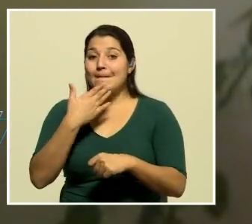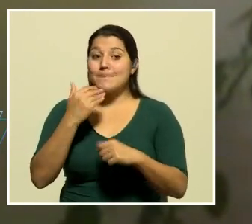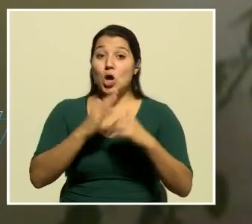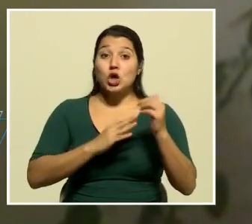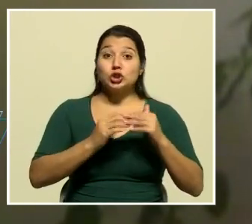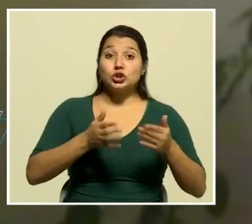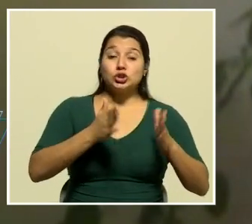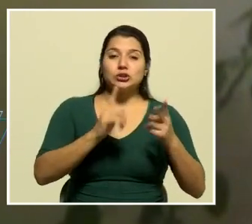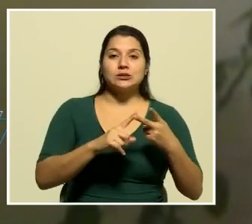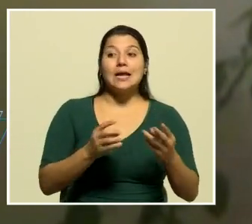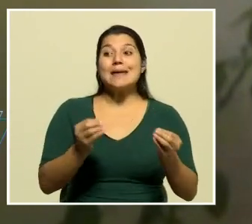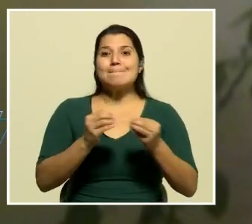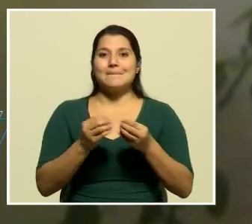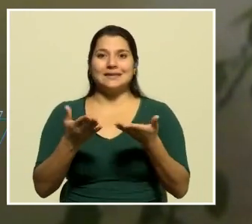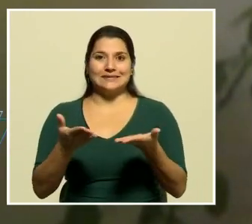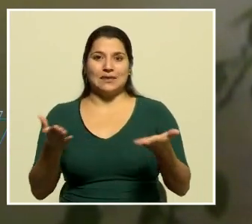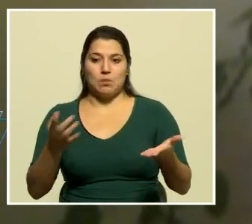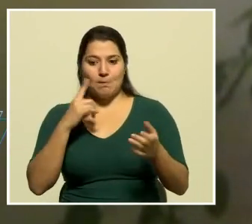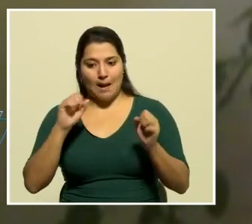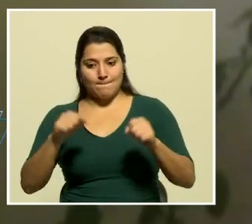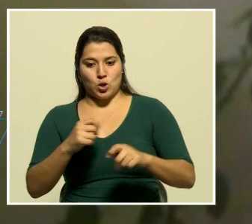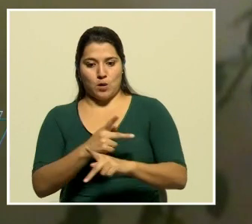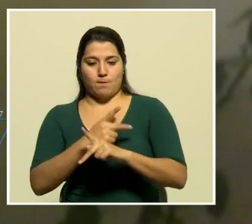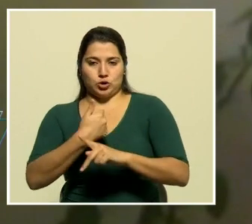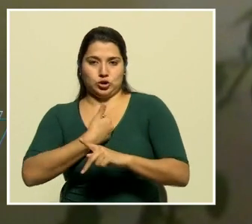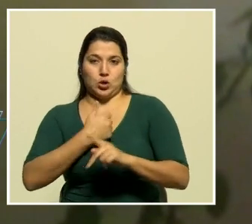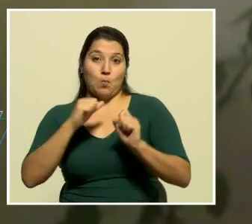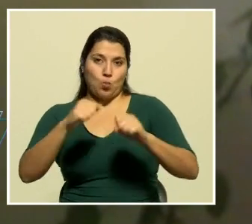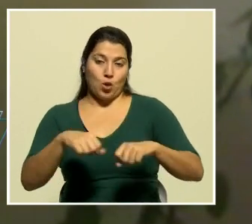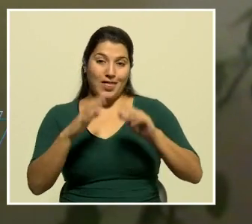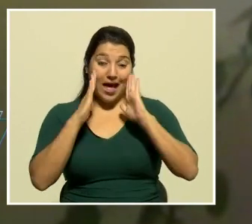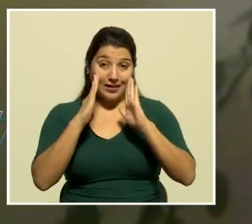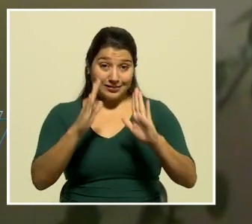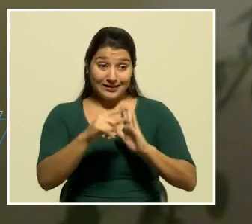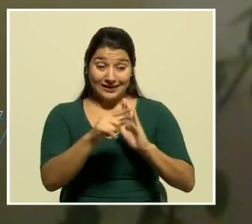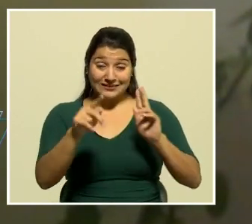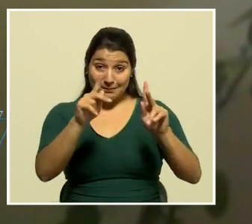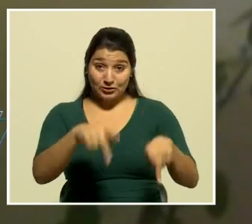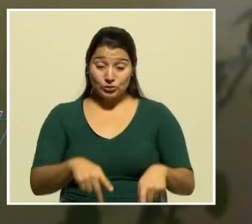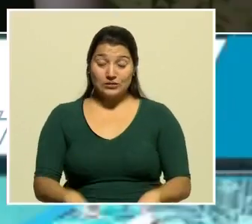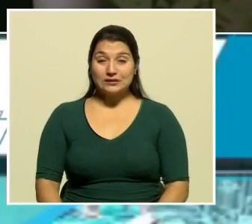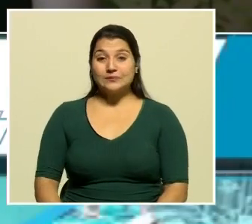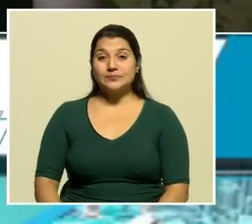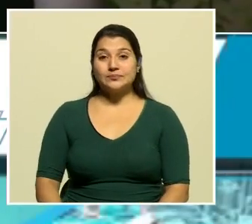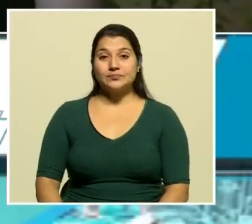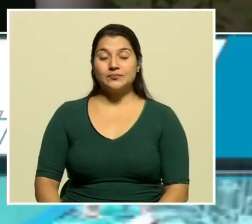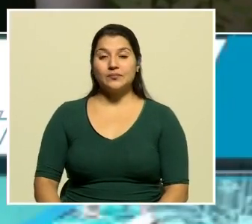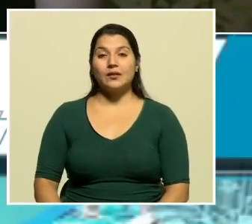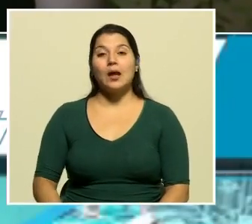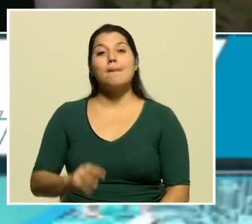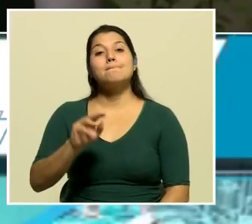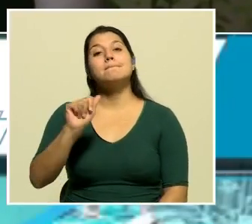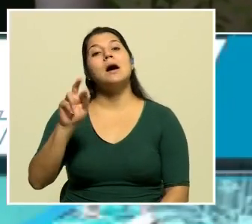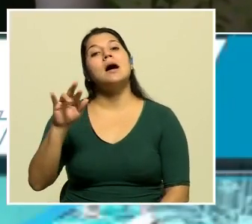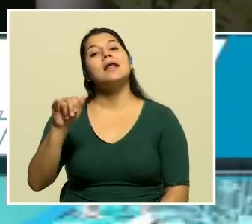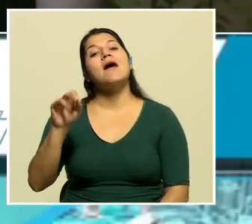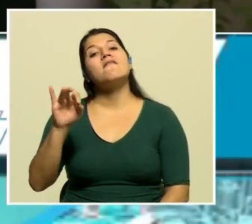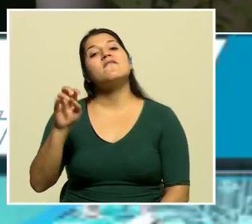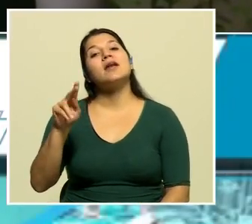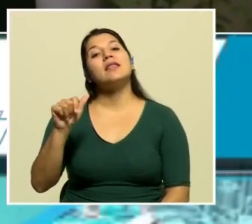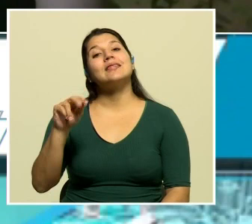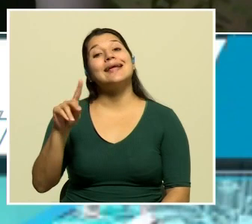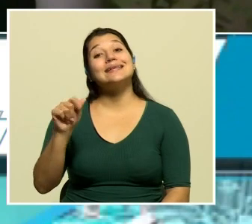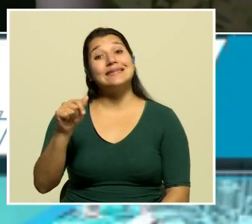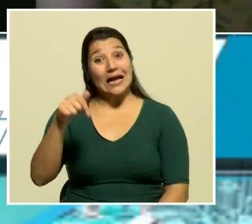y más equipo para poder protegerse y poder atender también a esta población. María Fernanda, esta semana